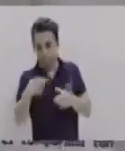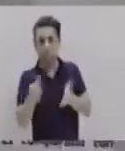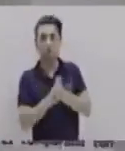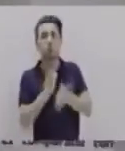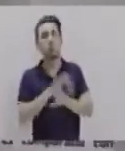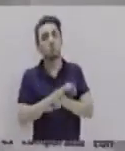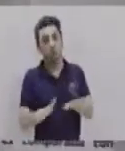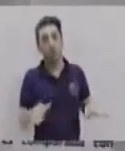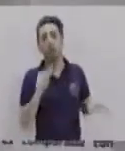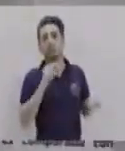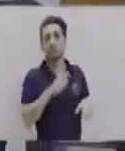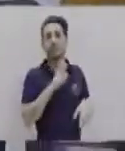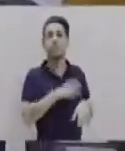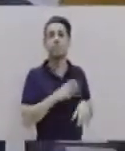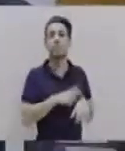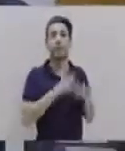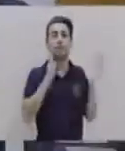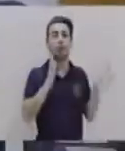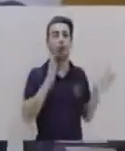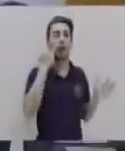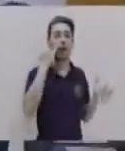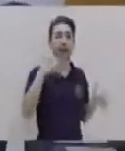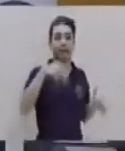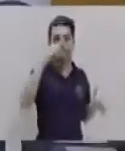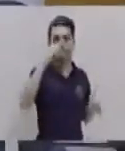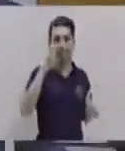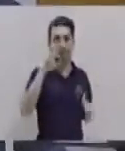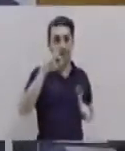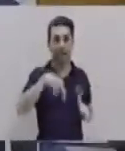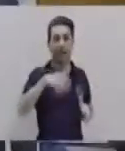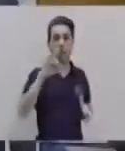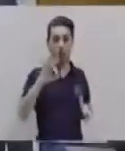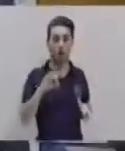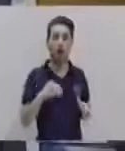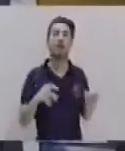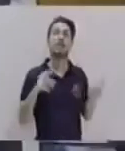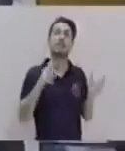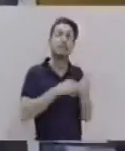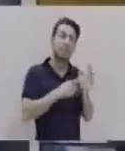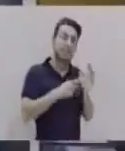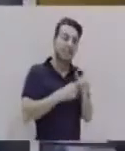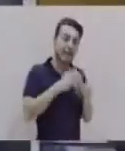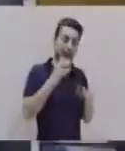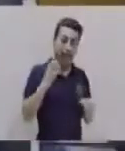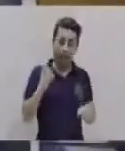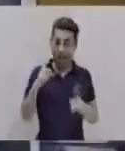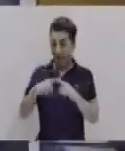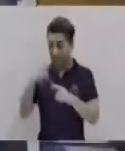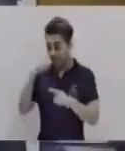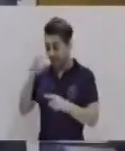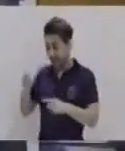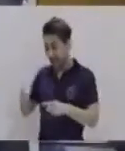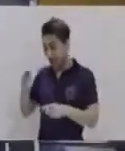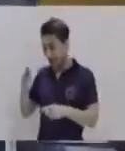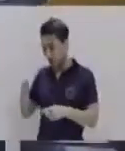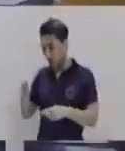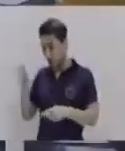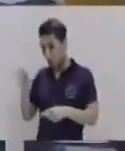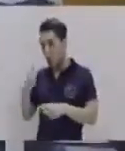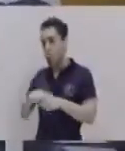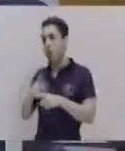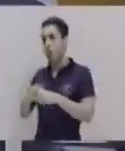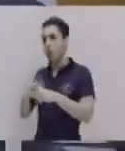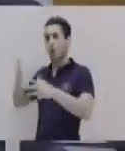es el tiempo interno. Sí, pues ahí se puede identificar el externo, el momento en el que posiblemente se escribió el libro,